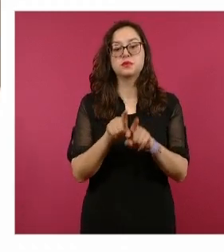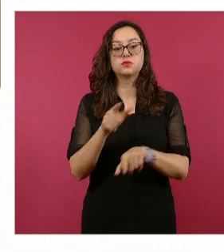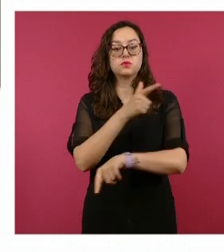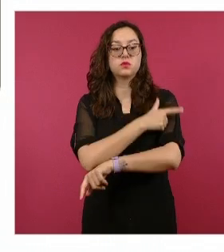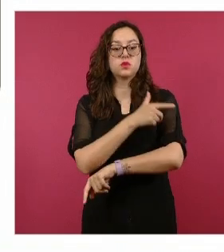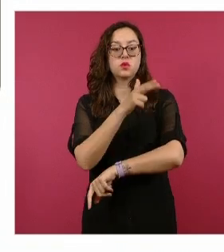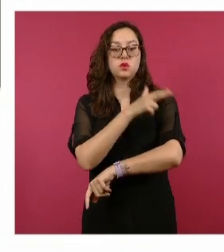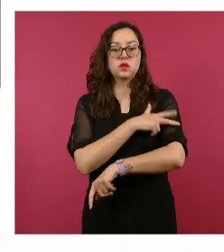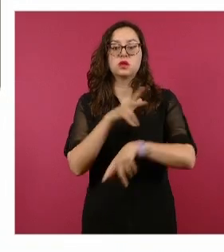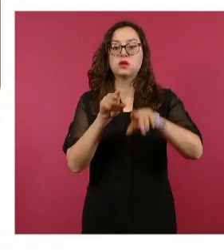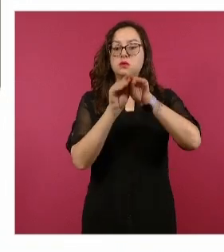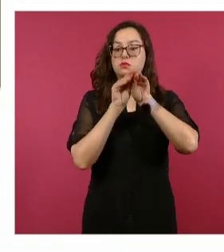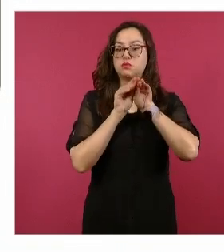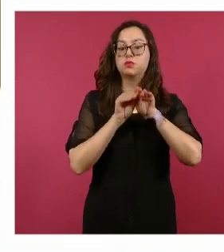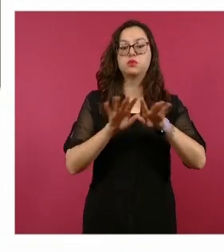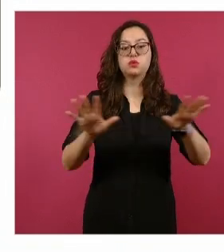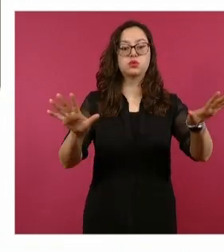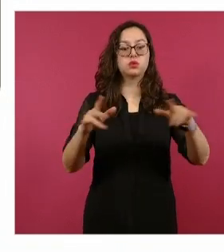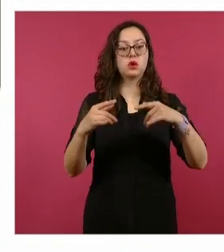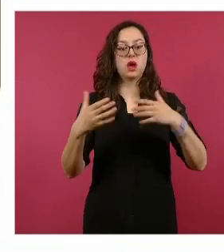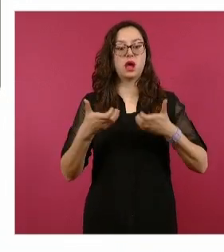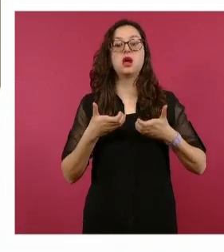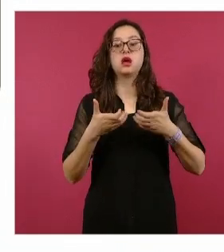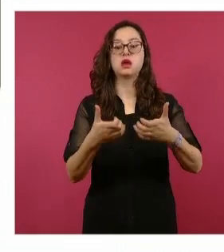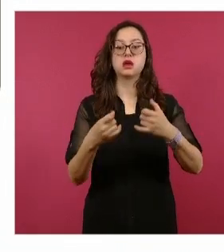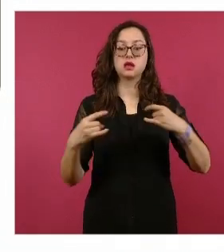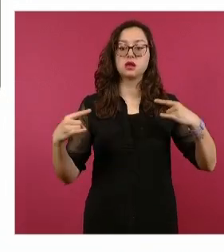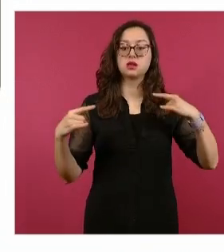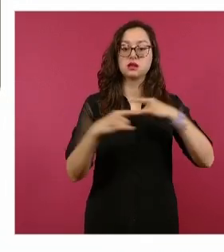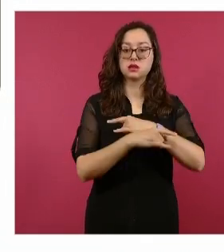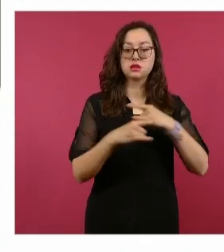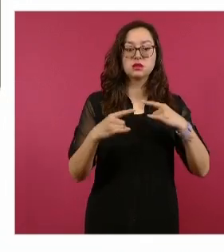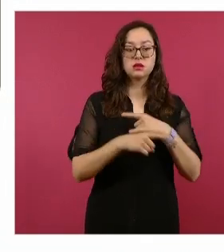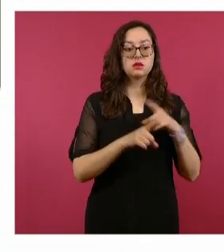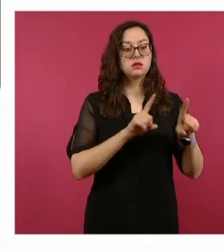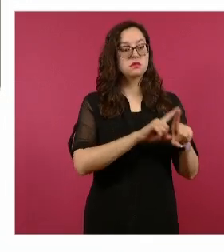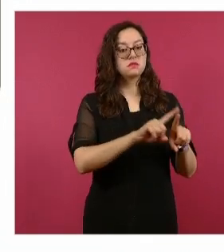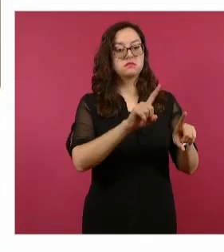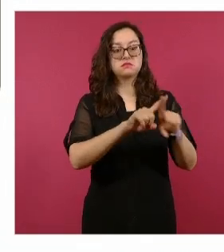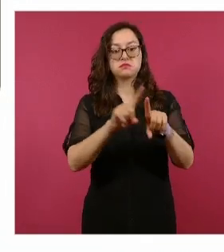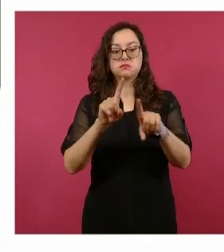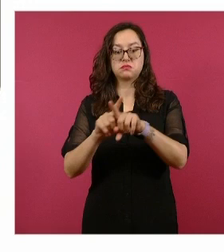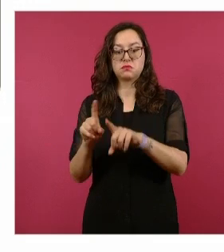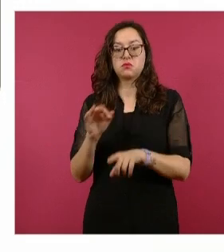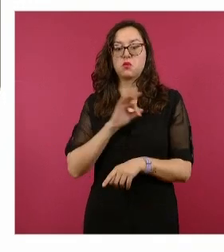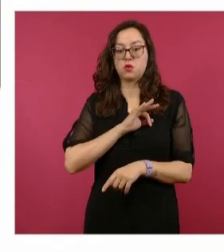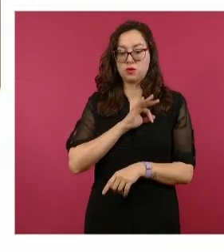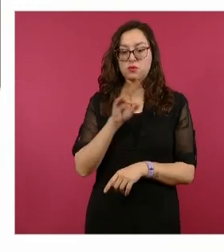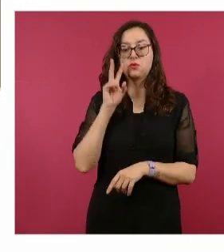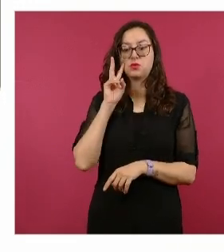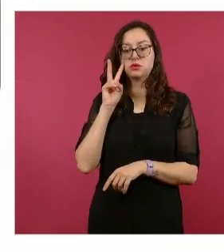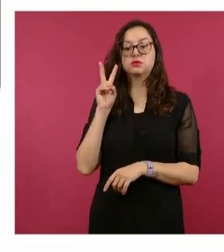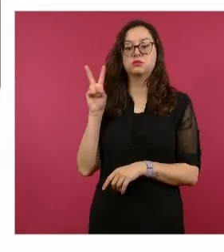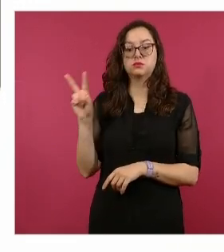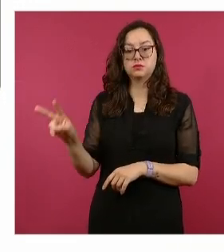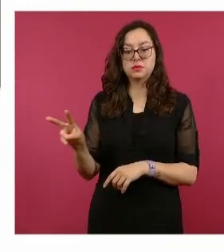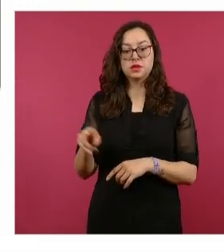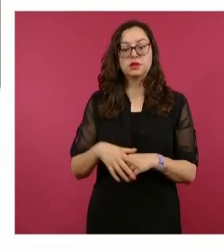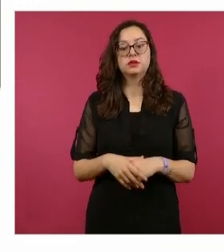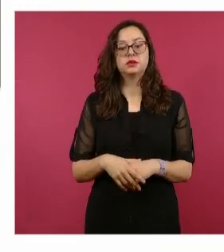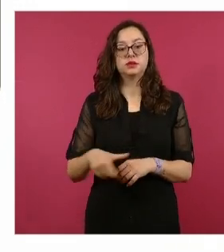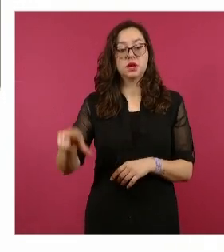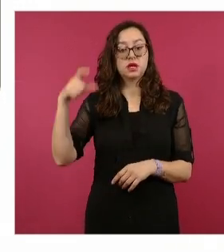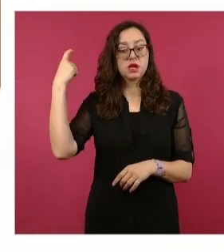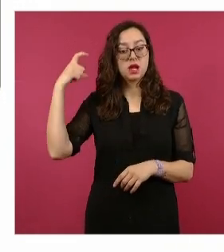Nacional en carreteras que han registrado alta incidencia de robo de autotransportes de carga, se cuenta con los siguientes ejemplos. En los estados de